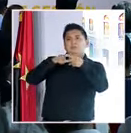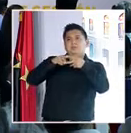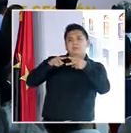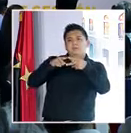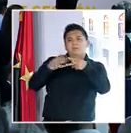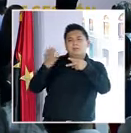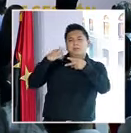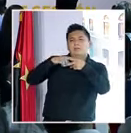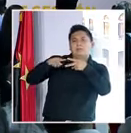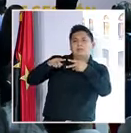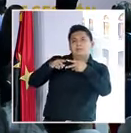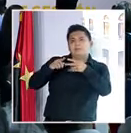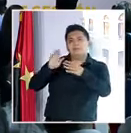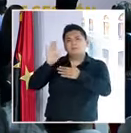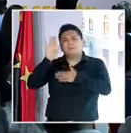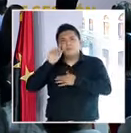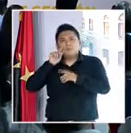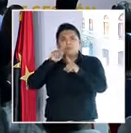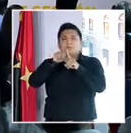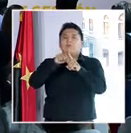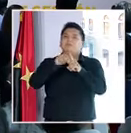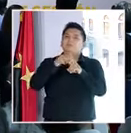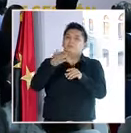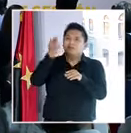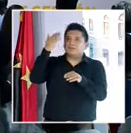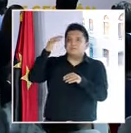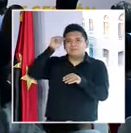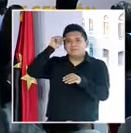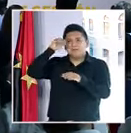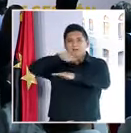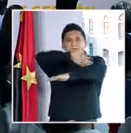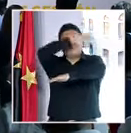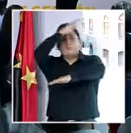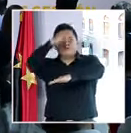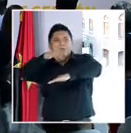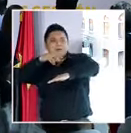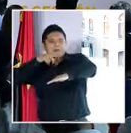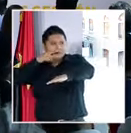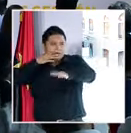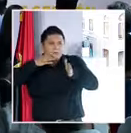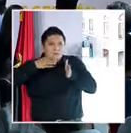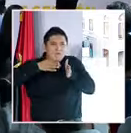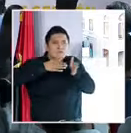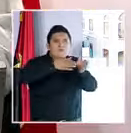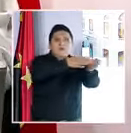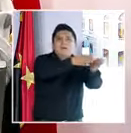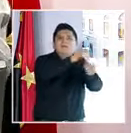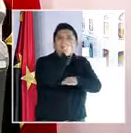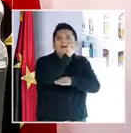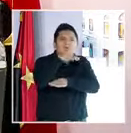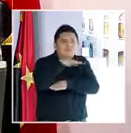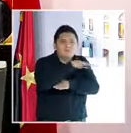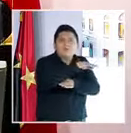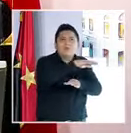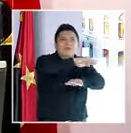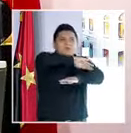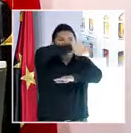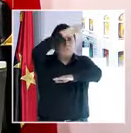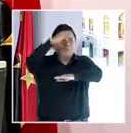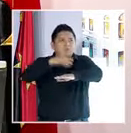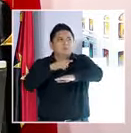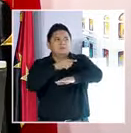puesta en funcionamiento del primer túnel en la historia vial de Norte de Santander. Una obra